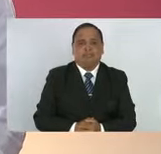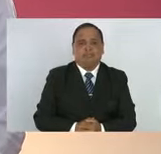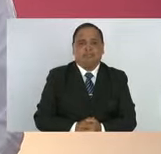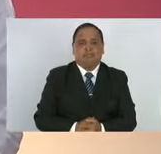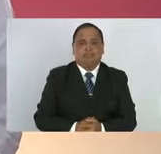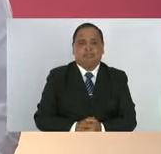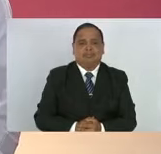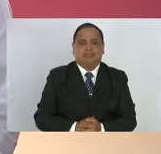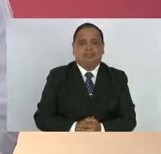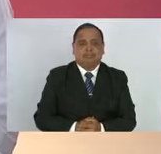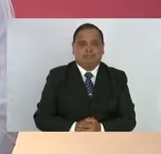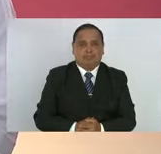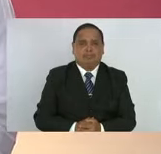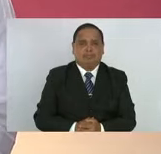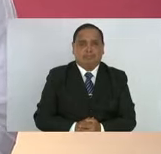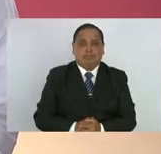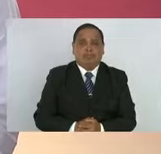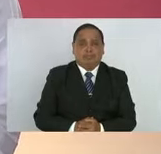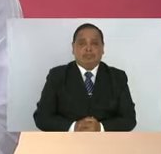Por esa política